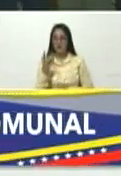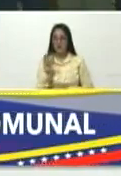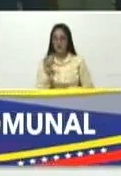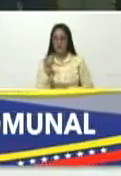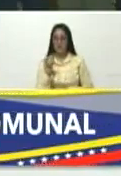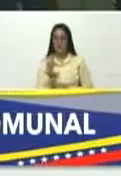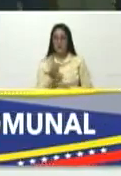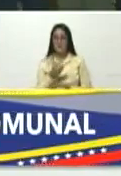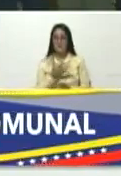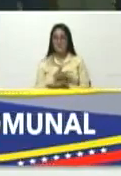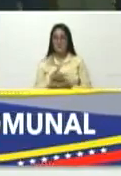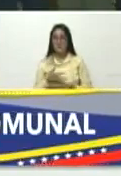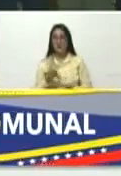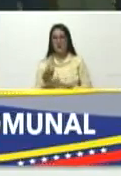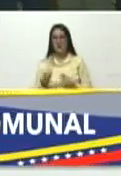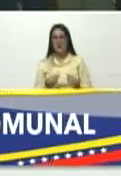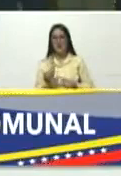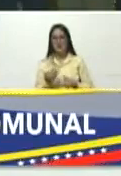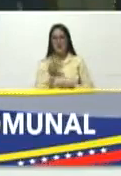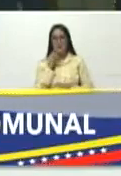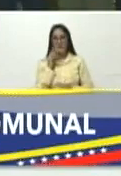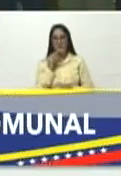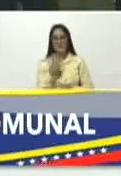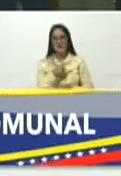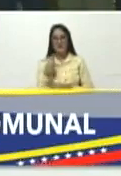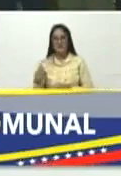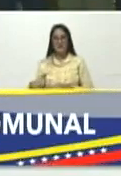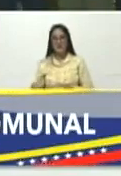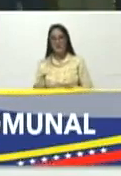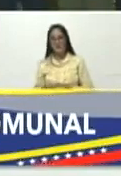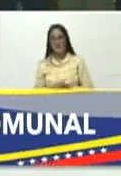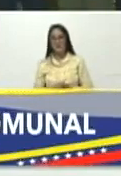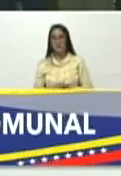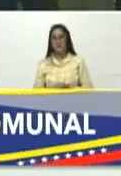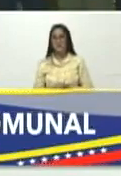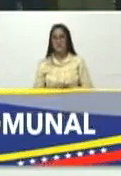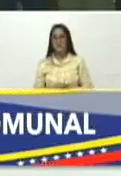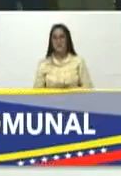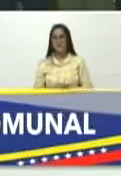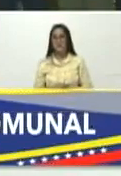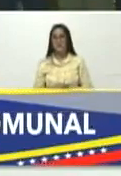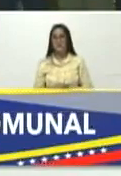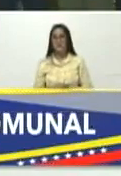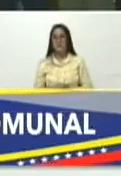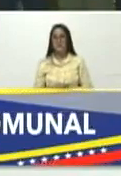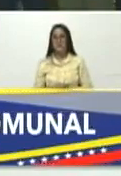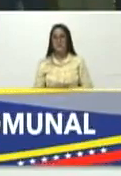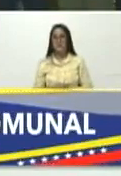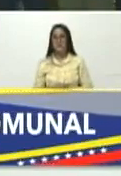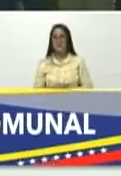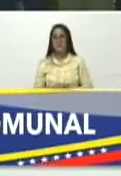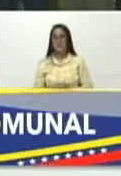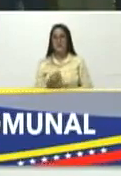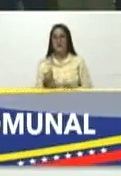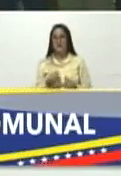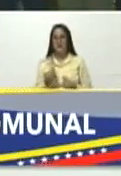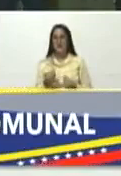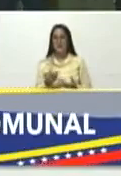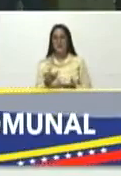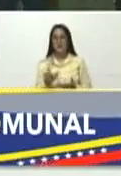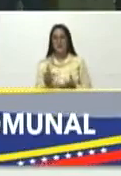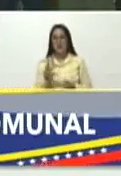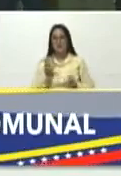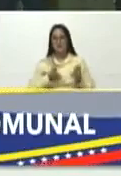320 millones. ¿Y qué hicieron ellos, la experiencia china? Bueno, hicieron como una cartografía